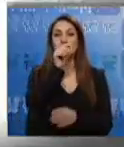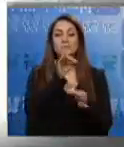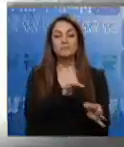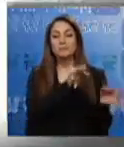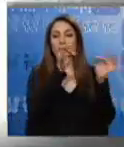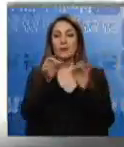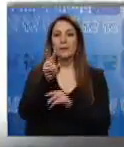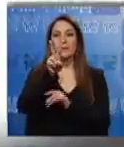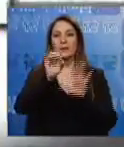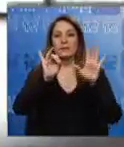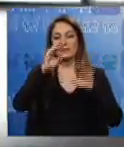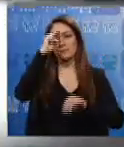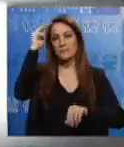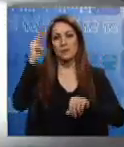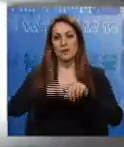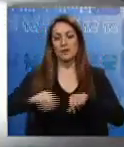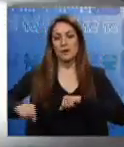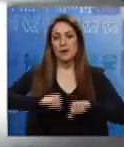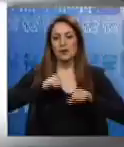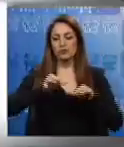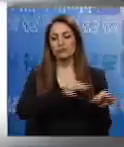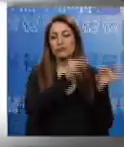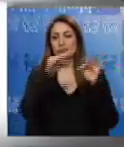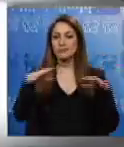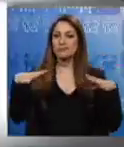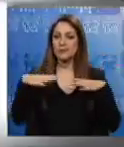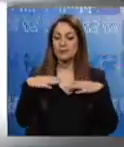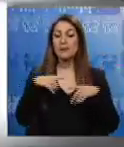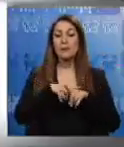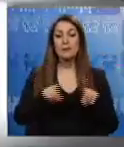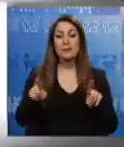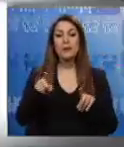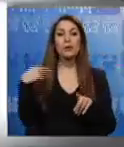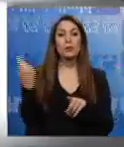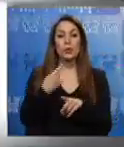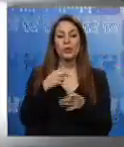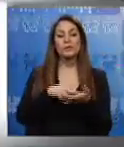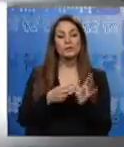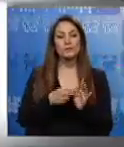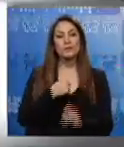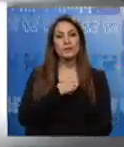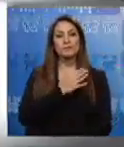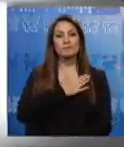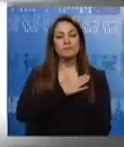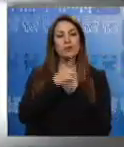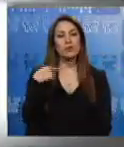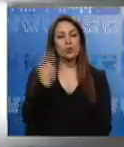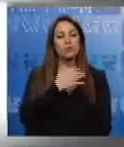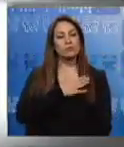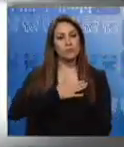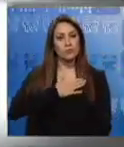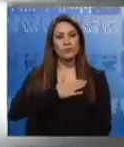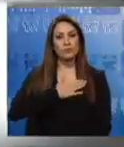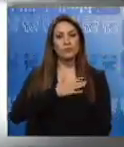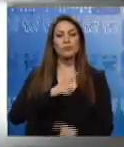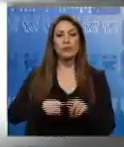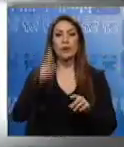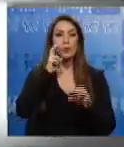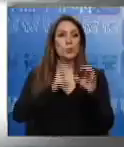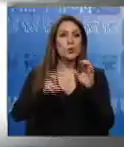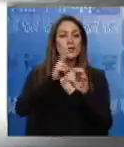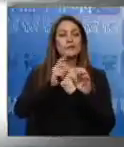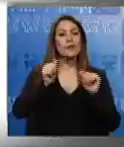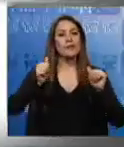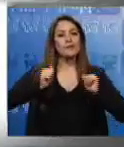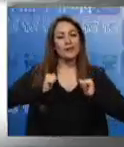de mayo. Hay que ser pragmáticos y aunque se pierde un poco de solemnidad en las fiestas cívicas, se gana mucho en turismo y